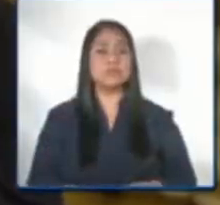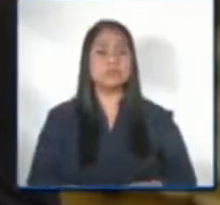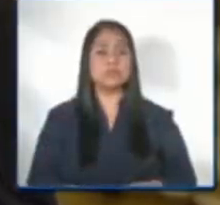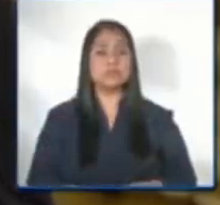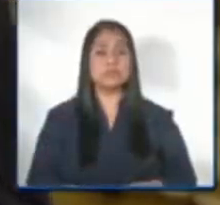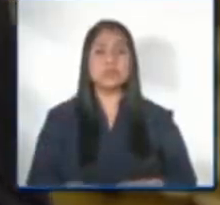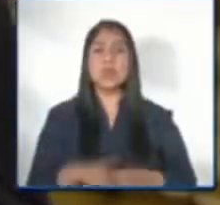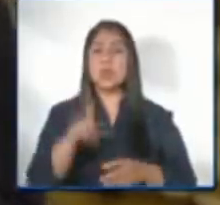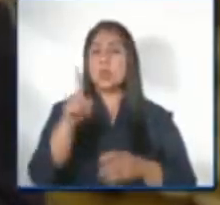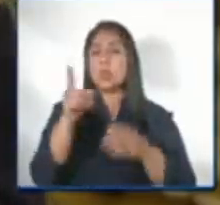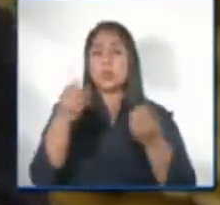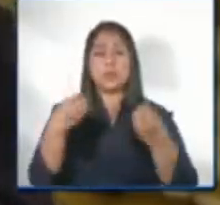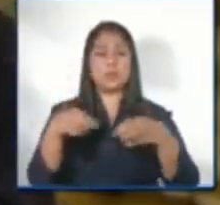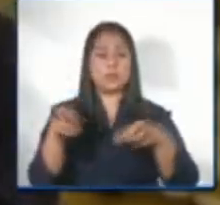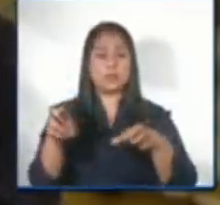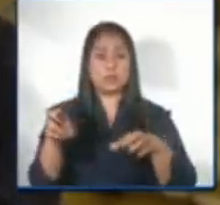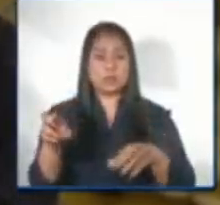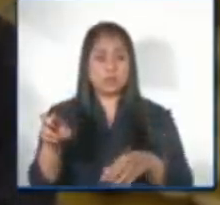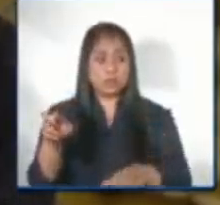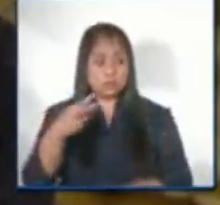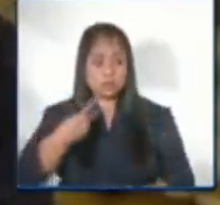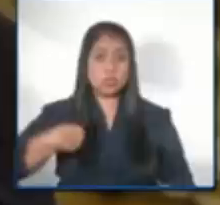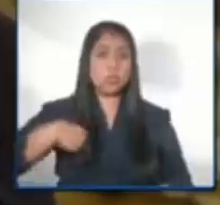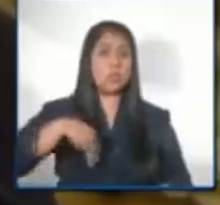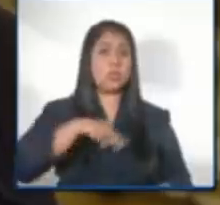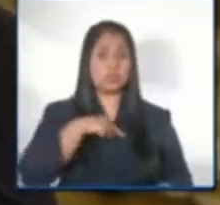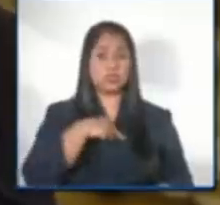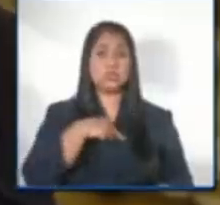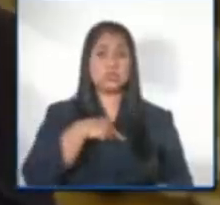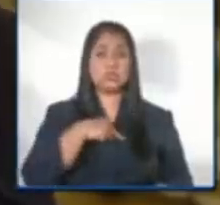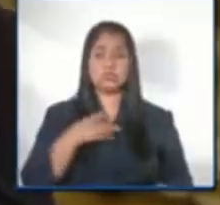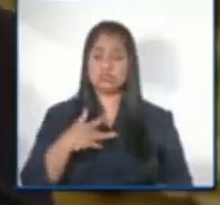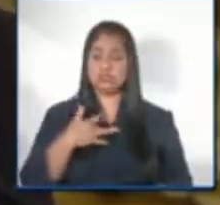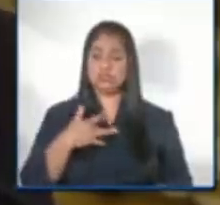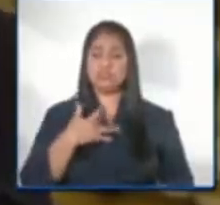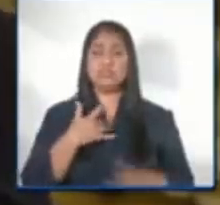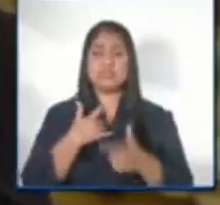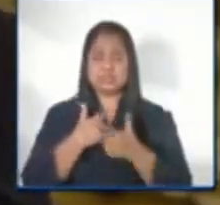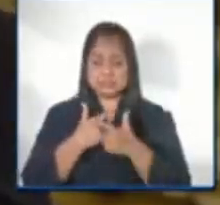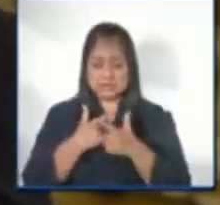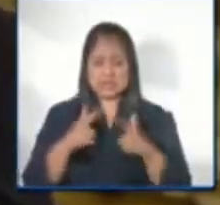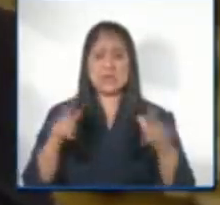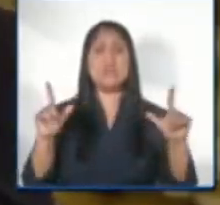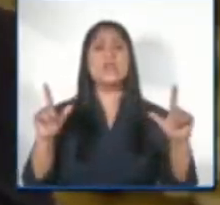Una oportunidad donde nosotros nos sintamos libres,